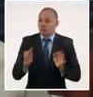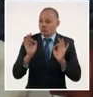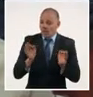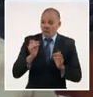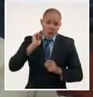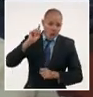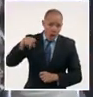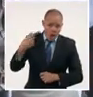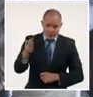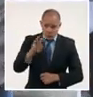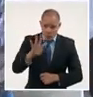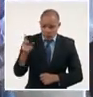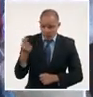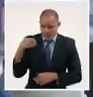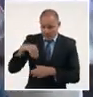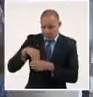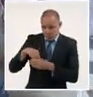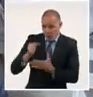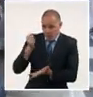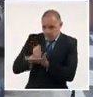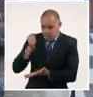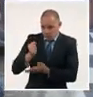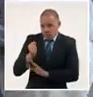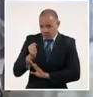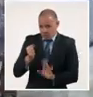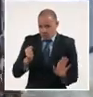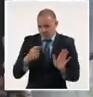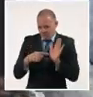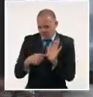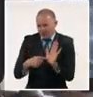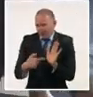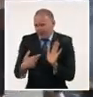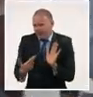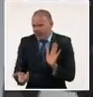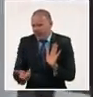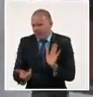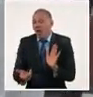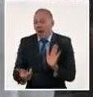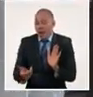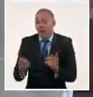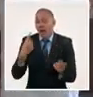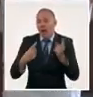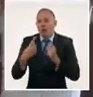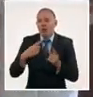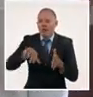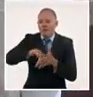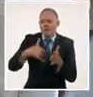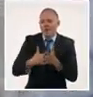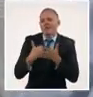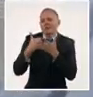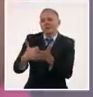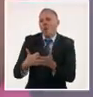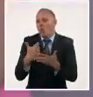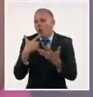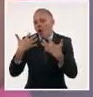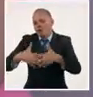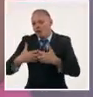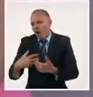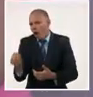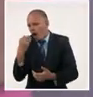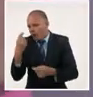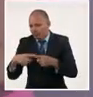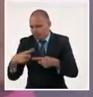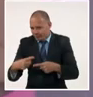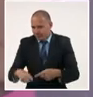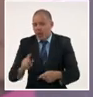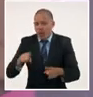año 2024, prioritarias las partidas destinadas al financiamiento de proyectos económico-productivos e inversiones, como